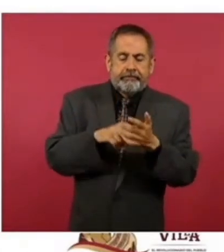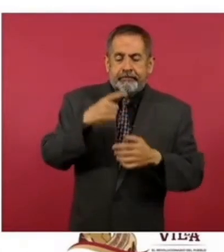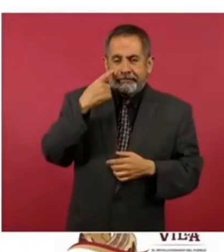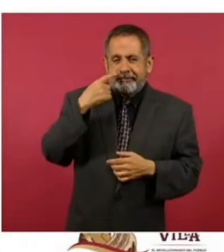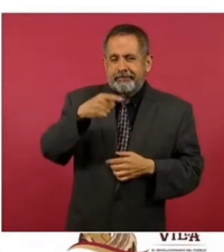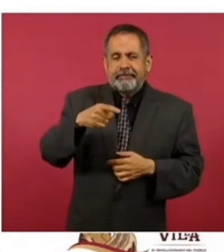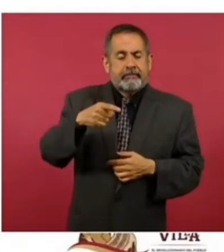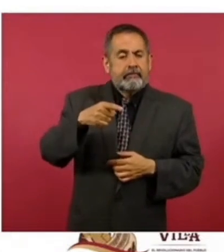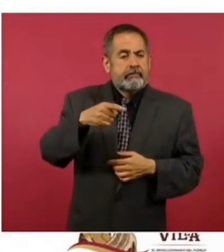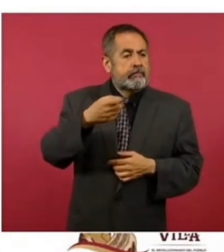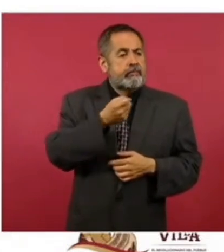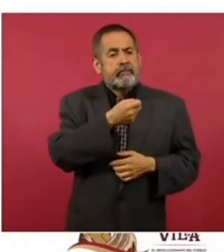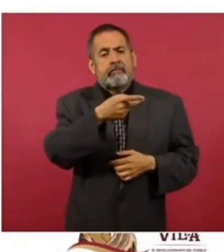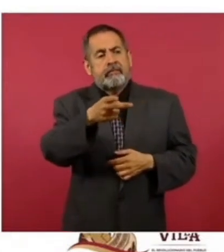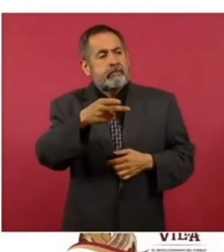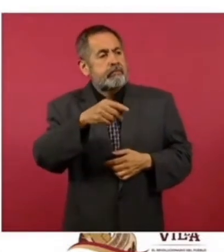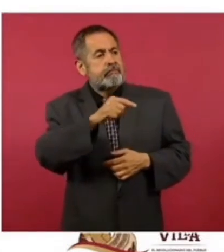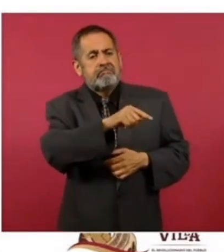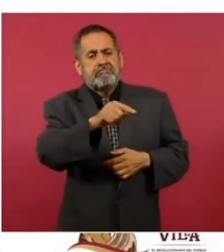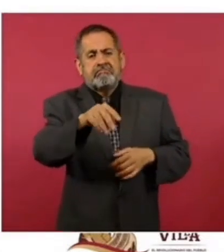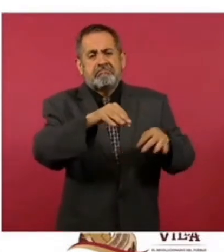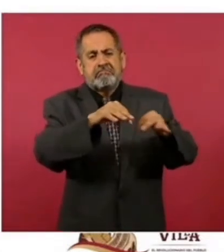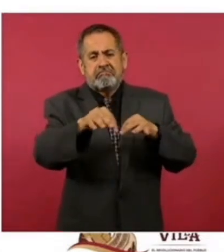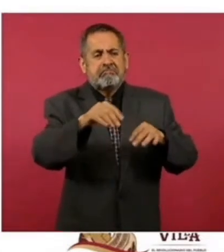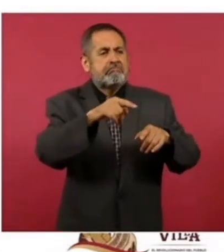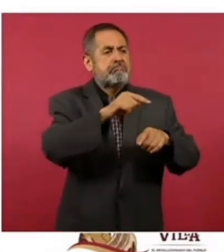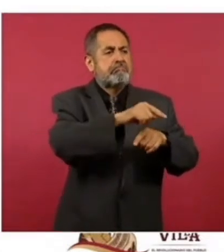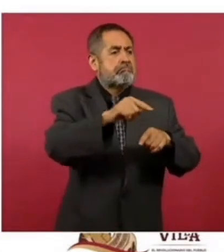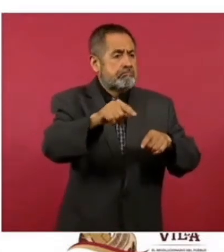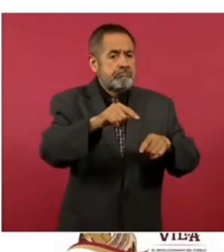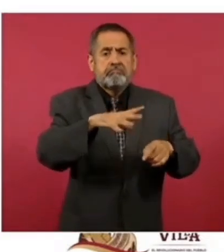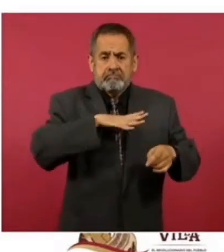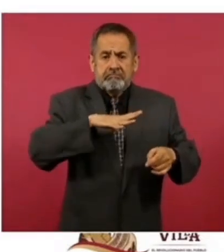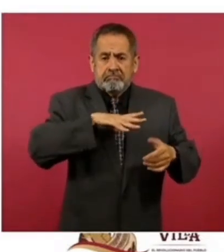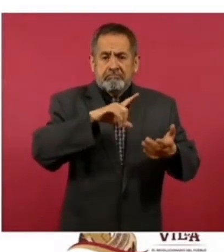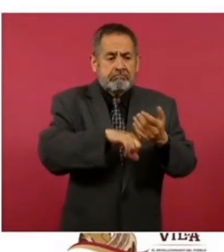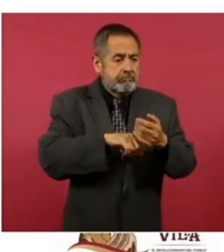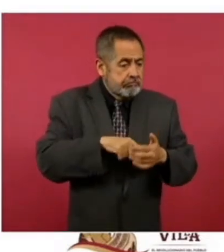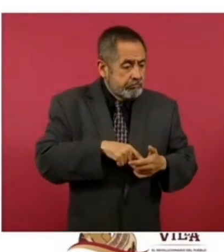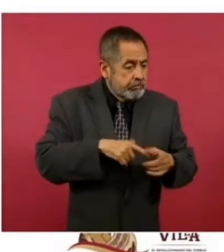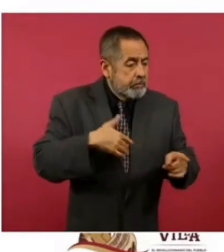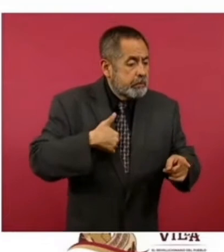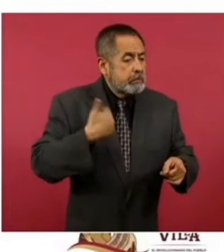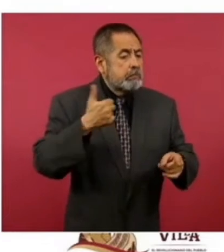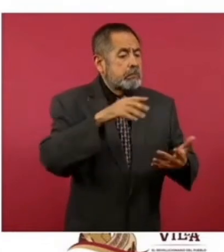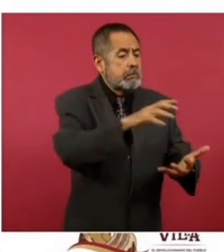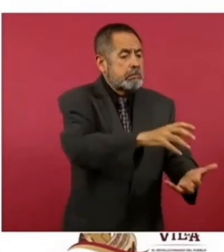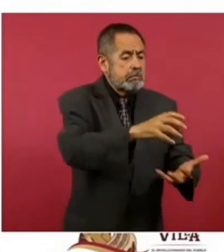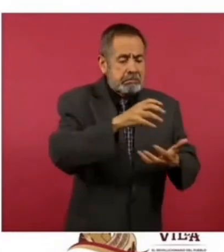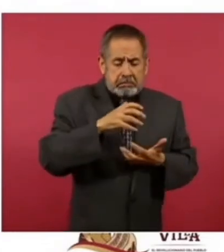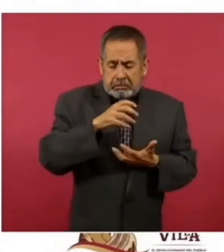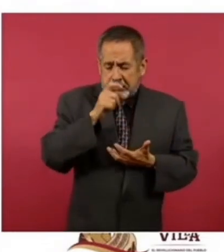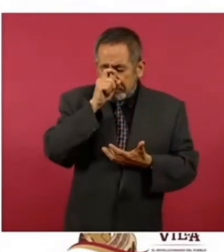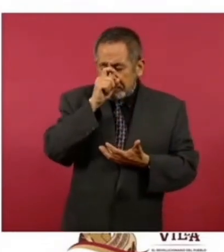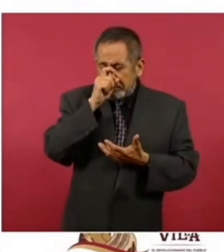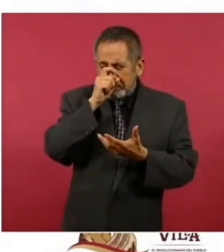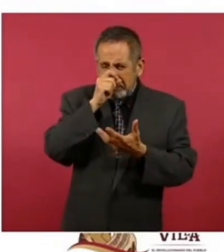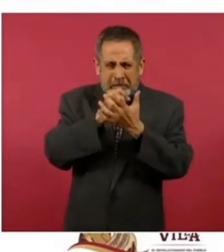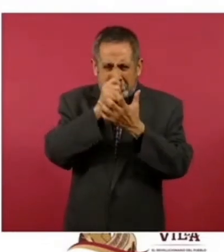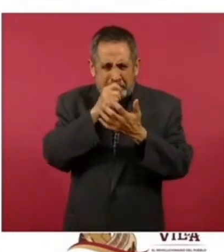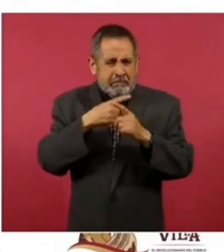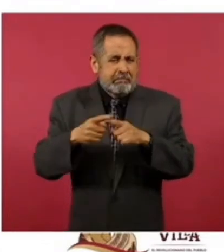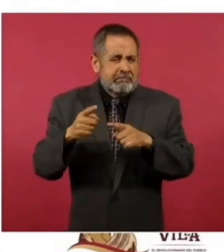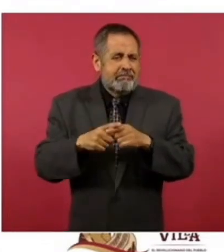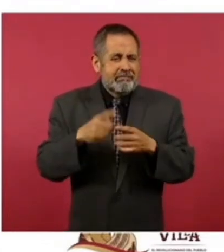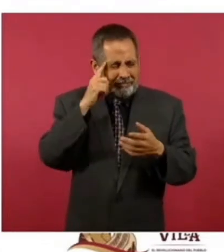dije, se usan en oficios, se usan en empleos, se usan en trabajos y están a la mano.